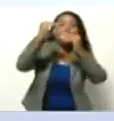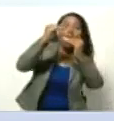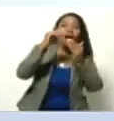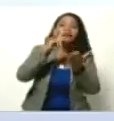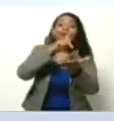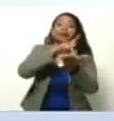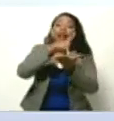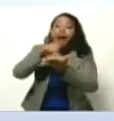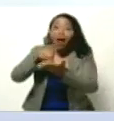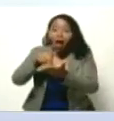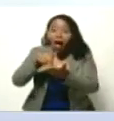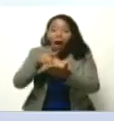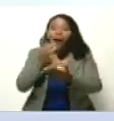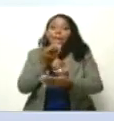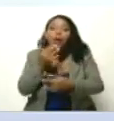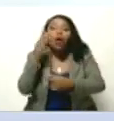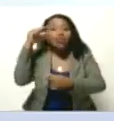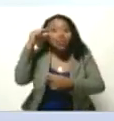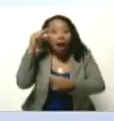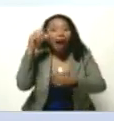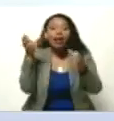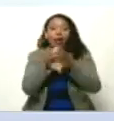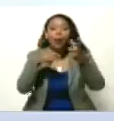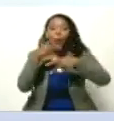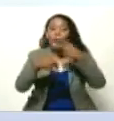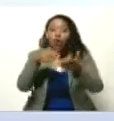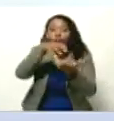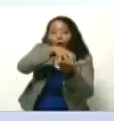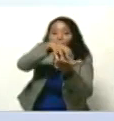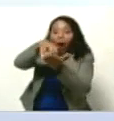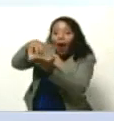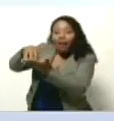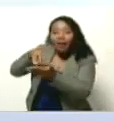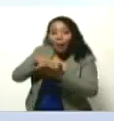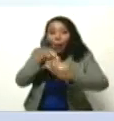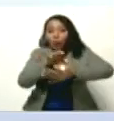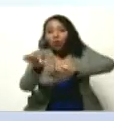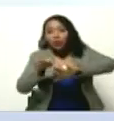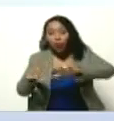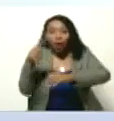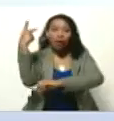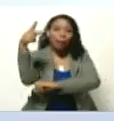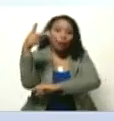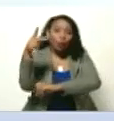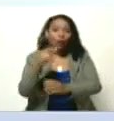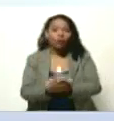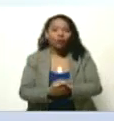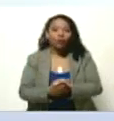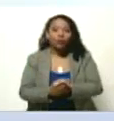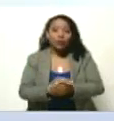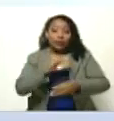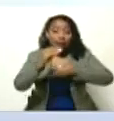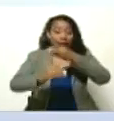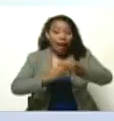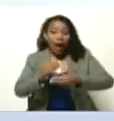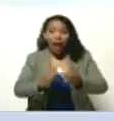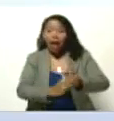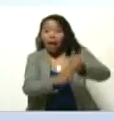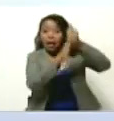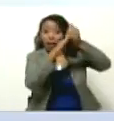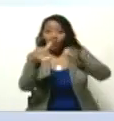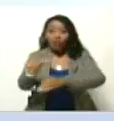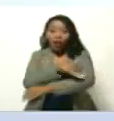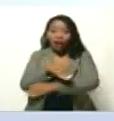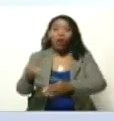Llegará el día que los equipos políticos estatales, municipales y parroquiales sean líderes de